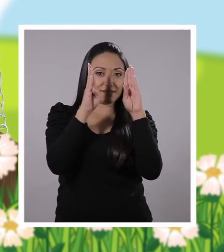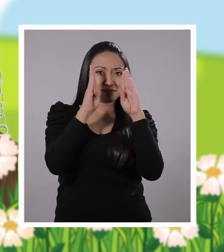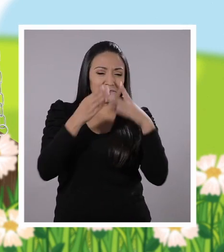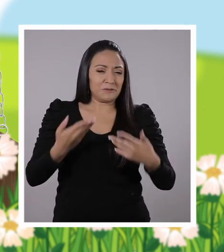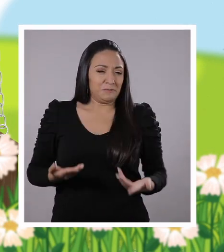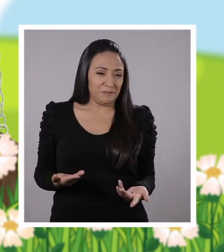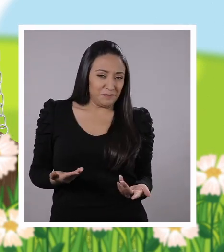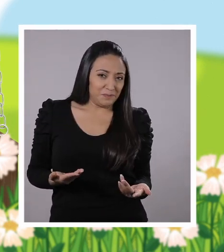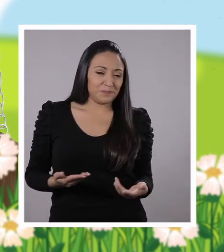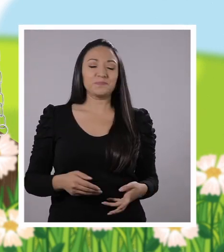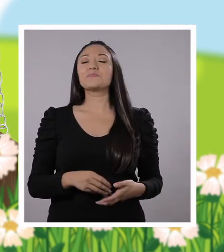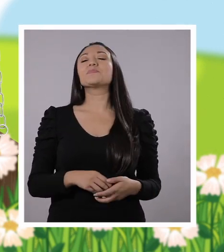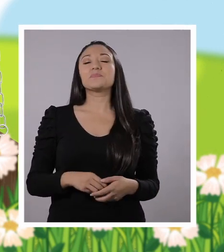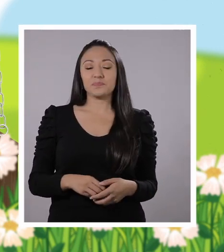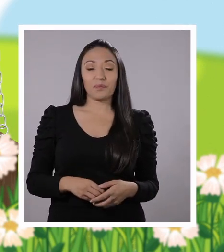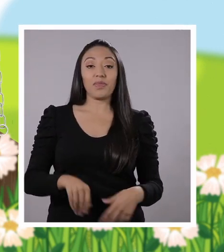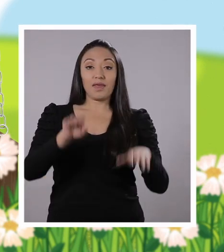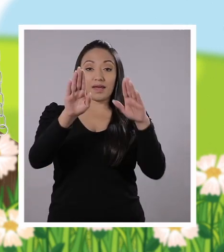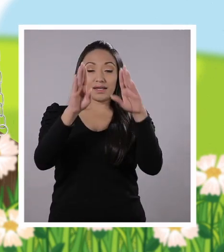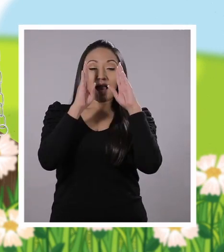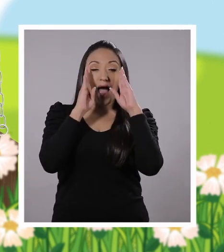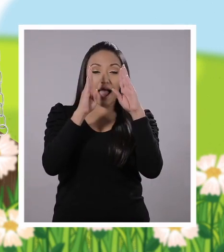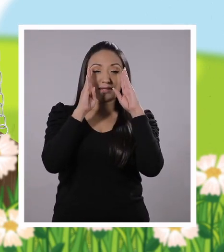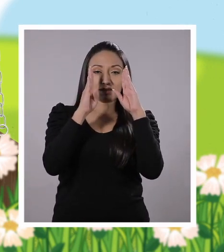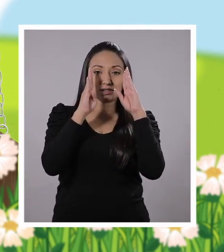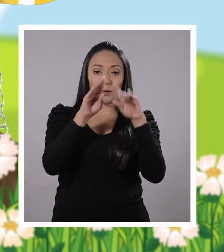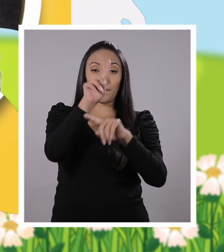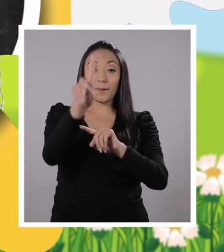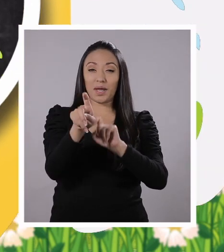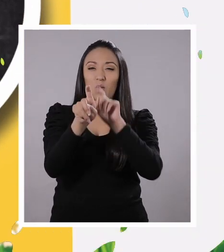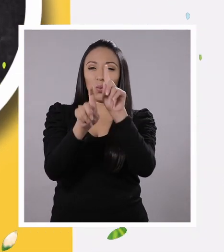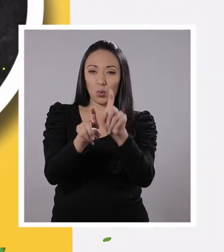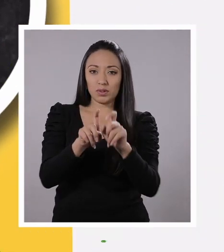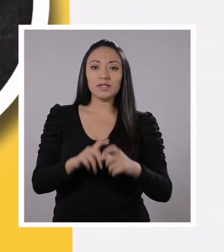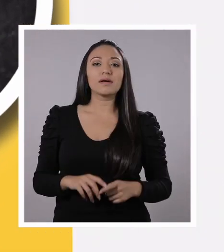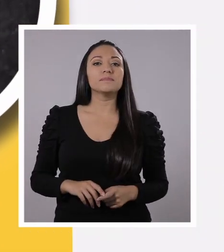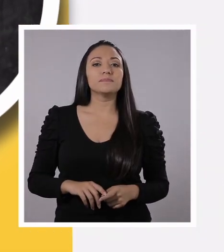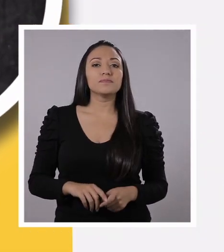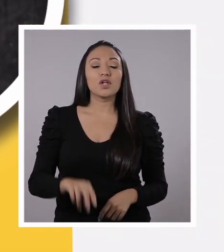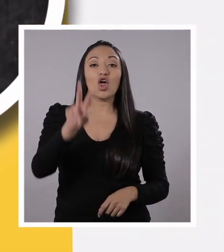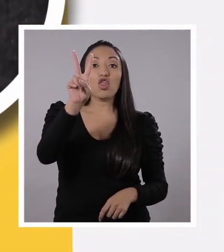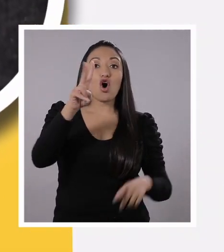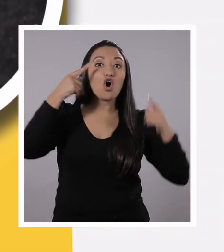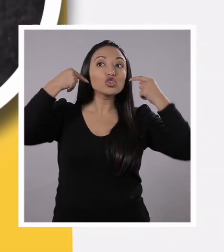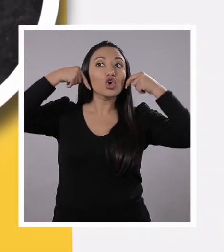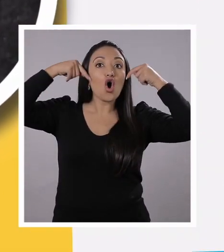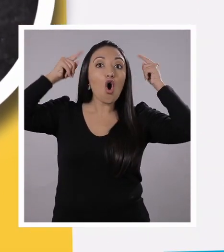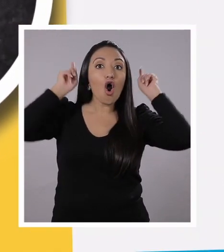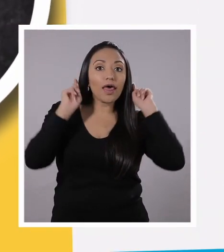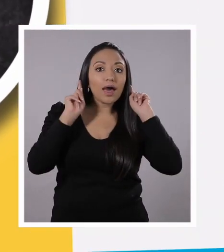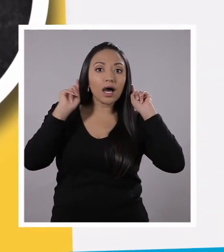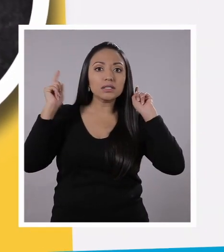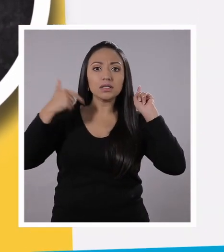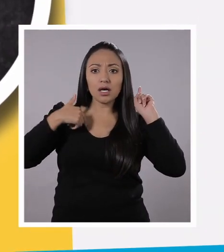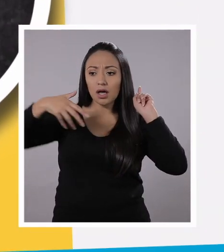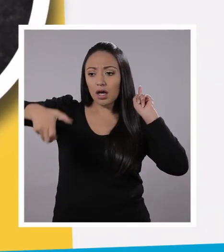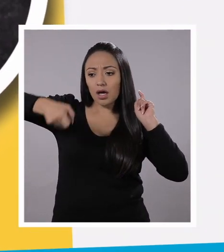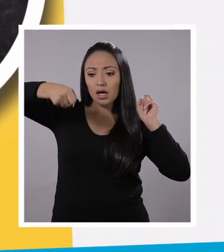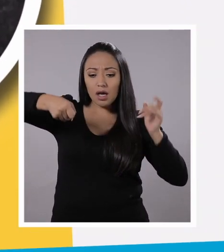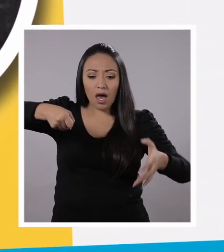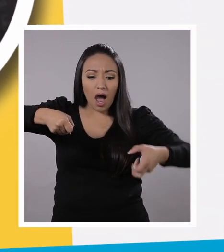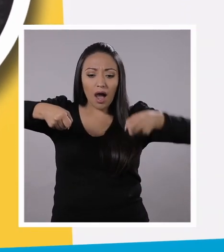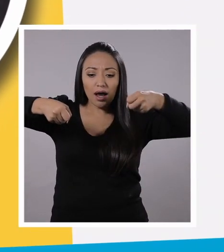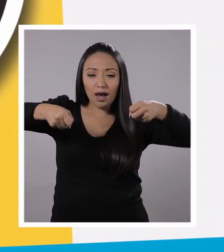sentidos para descubrir de qué se trata, ¿de acuerdo? Así que presten mucha atención. Tengo dos orejas y por ella me